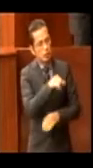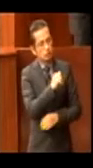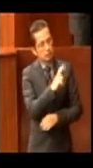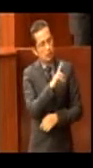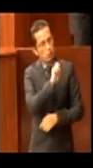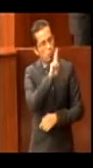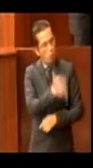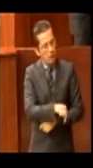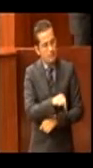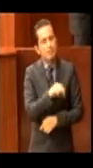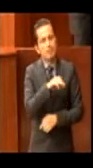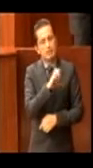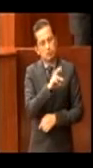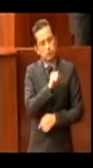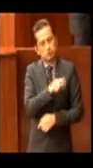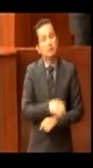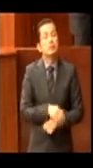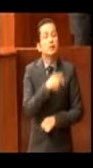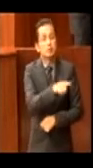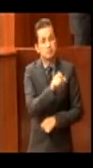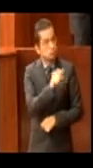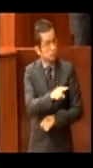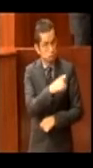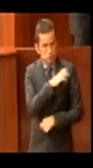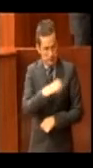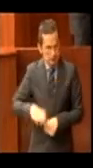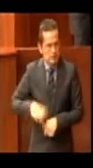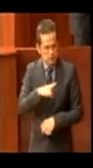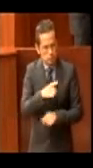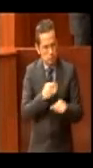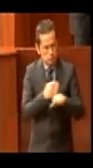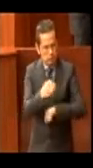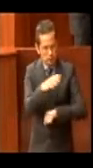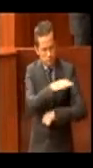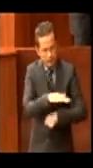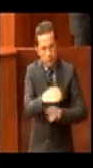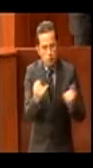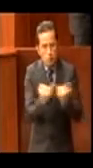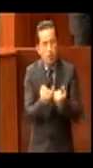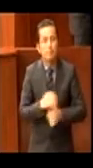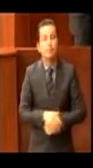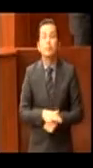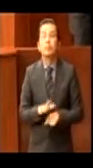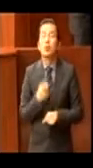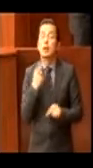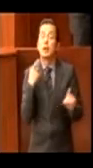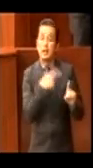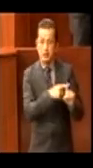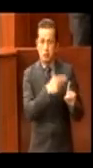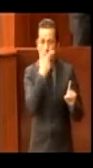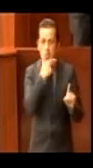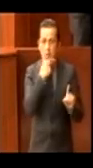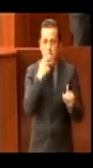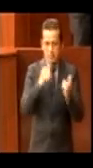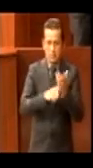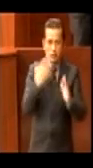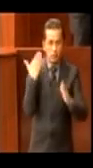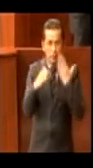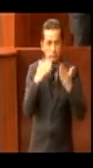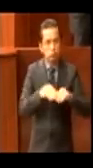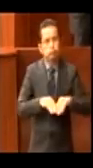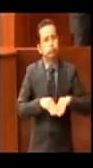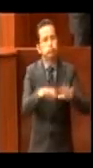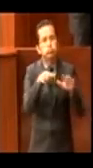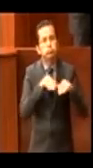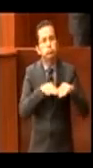candidato a diputado local en esa entidad porque en facebook realizó diversas expresiones que desde el punto